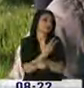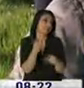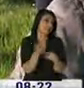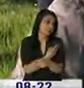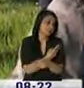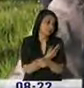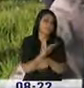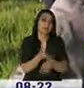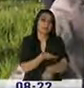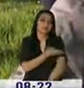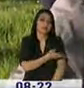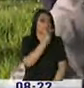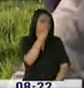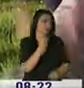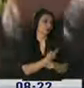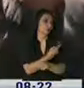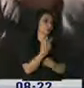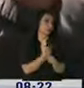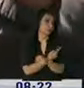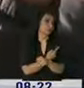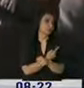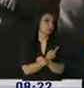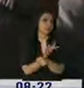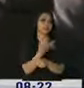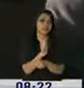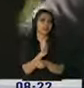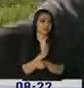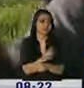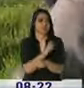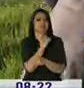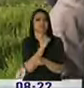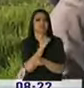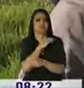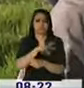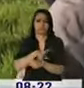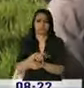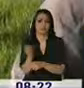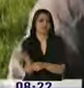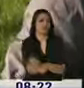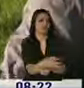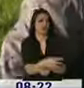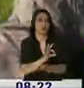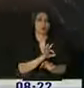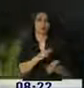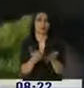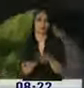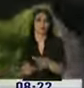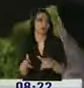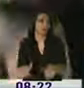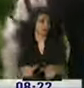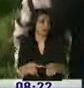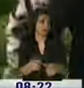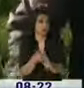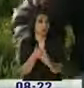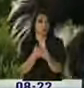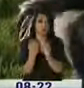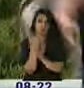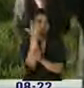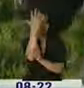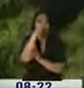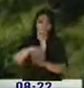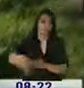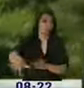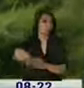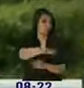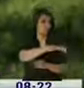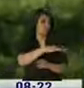en 2 ocasiones, han dejado personas botadas muertas aquí al pie del árbol, como usted decía, pues se